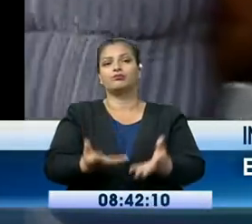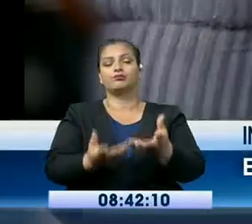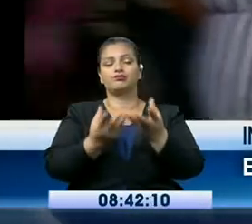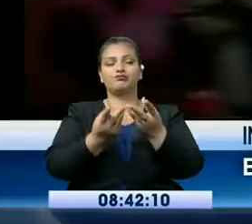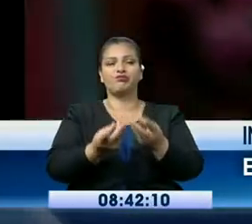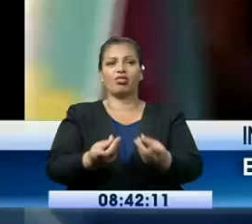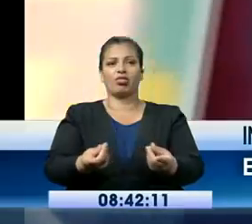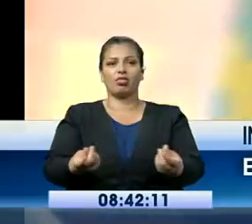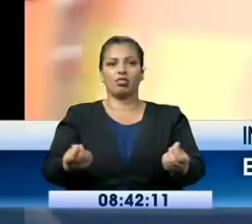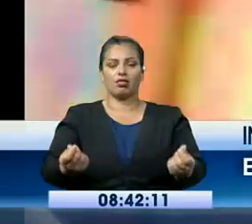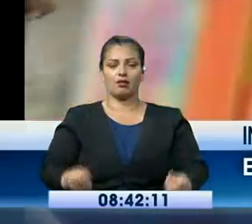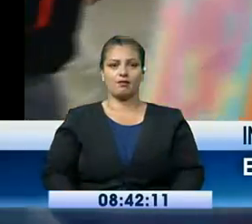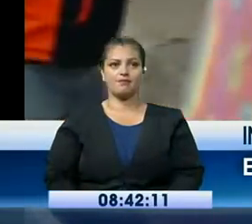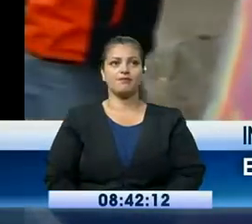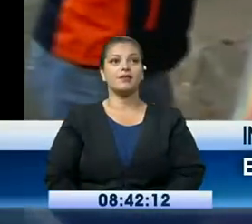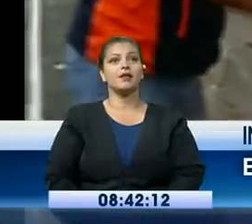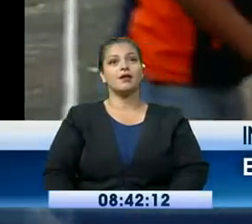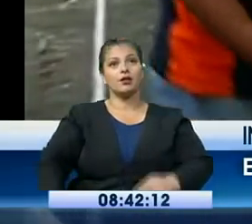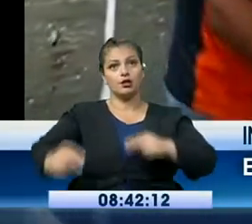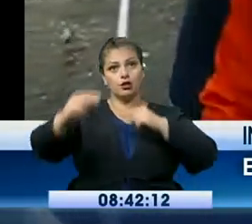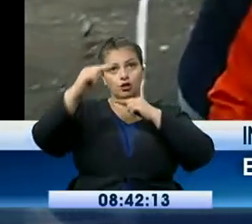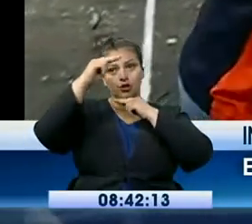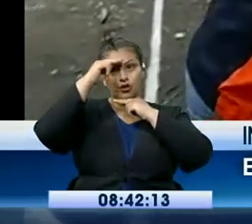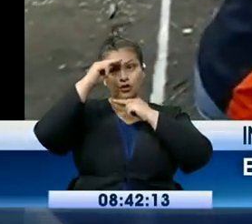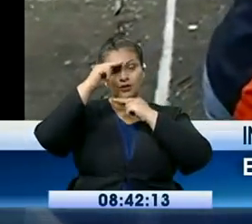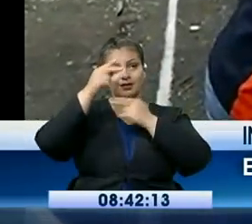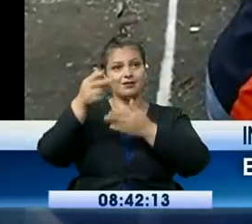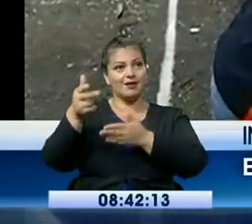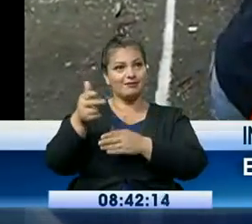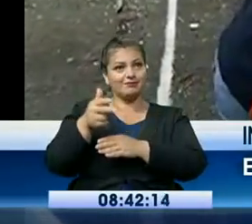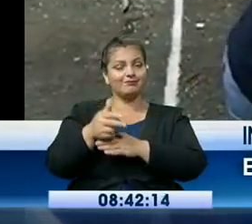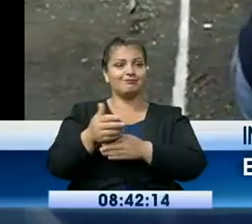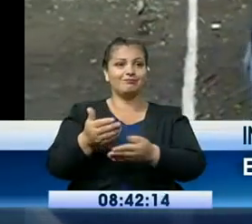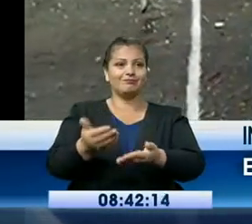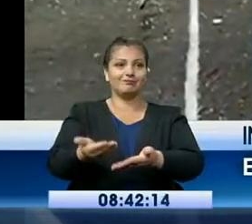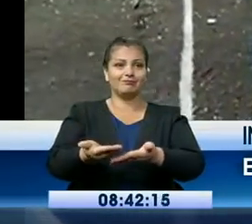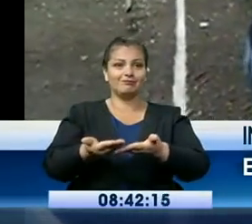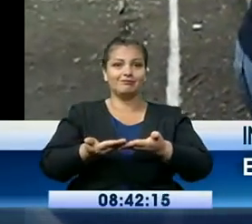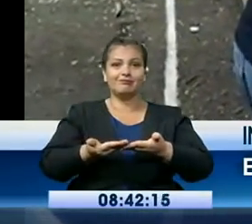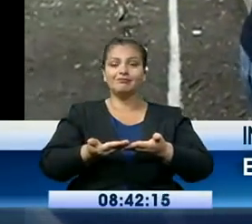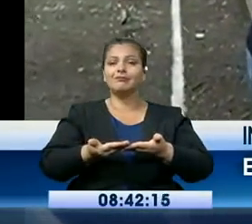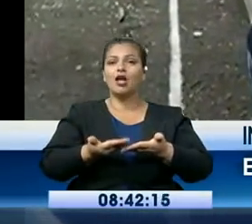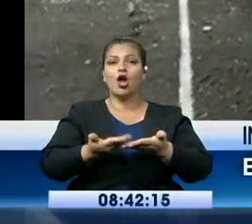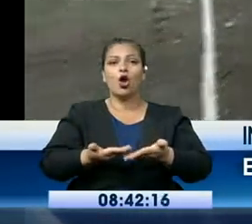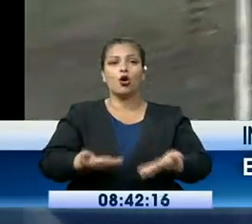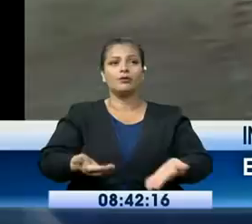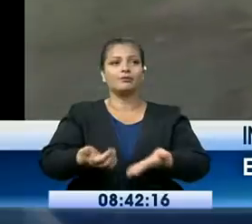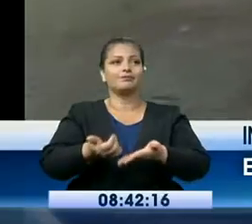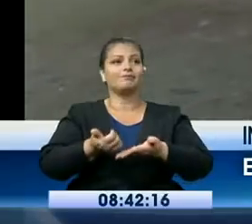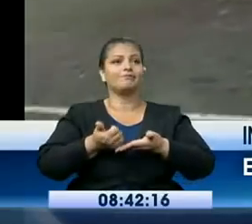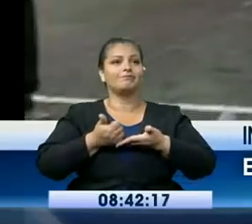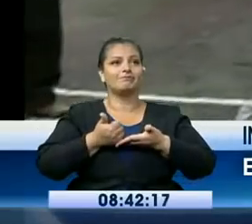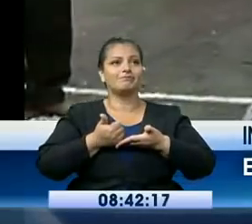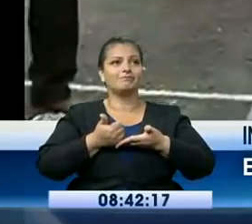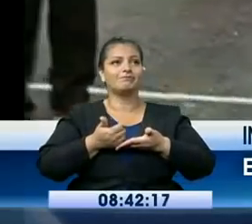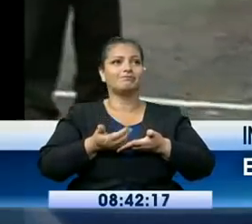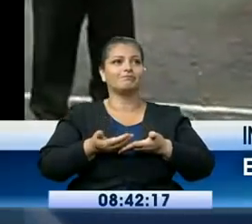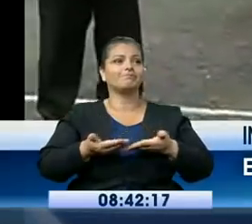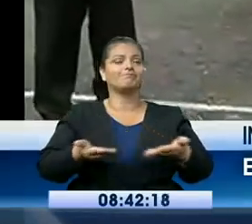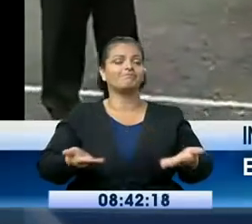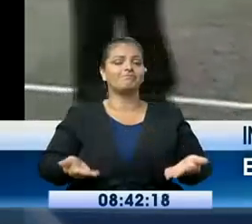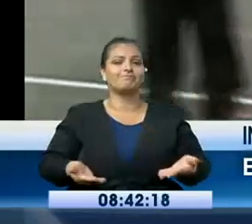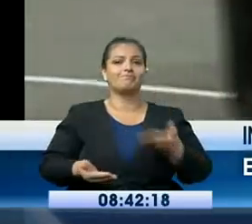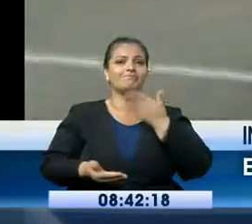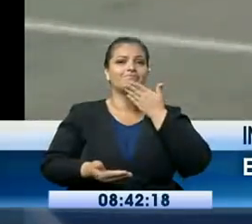ustedes también nos están ayudando les agradecemos y jamás puede decirse